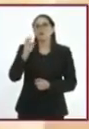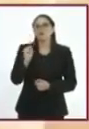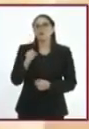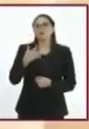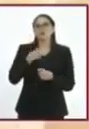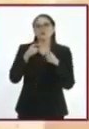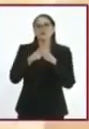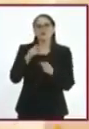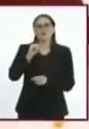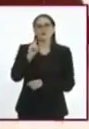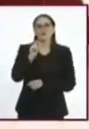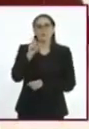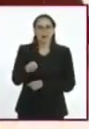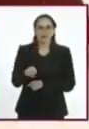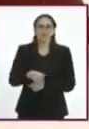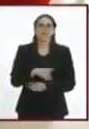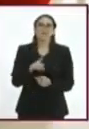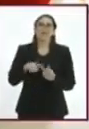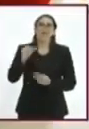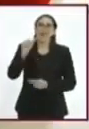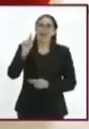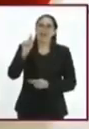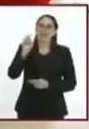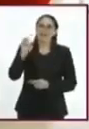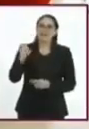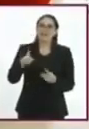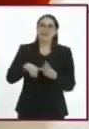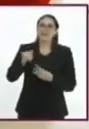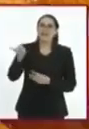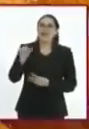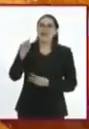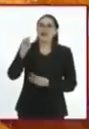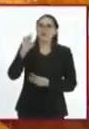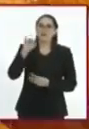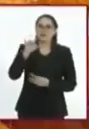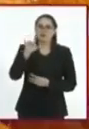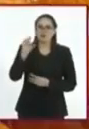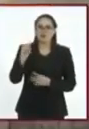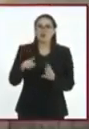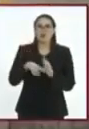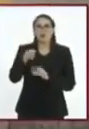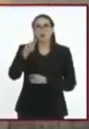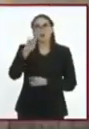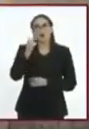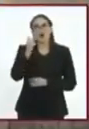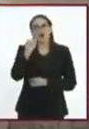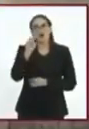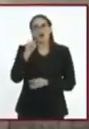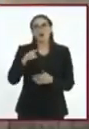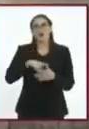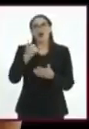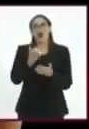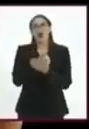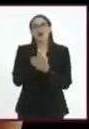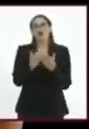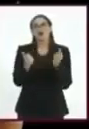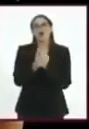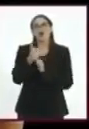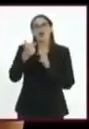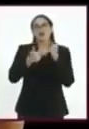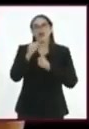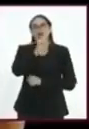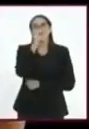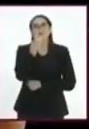mazapanes, ates, jamoncillos, muéganos, arroz con leche y cajeta.